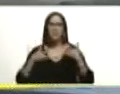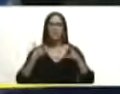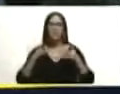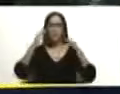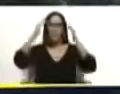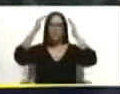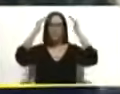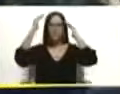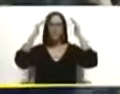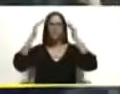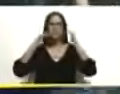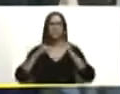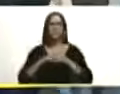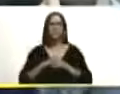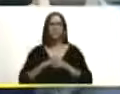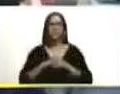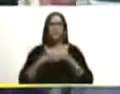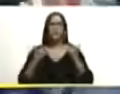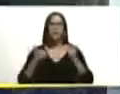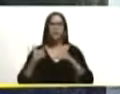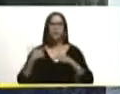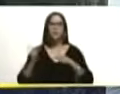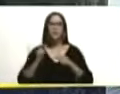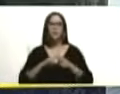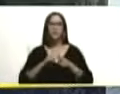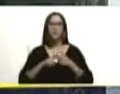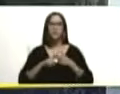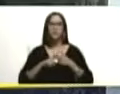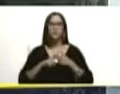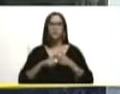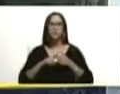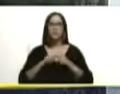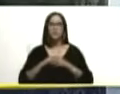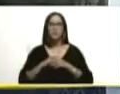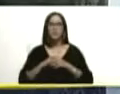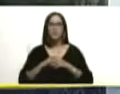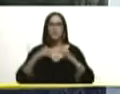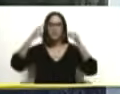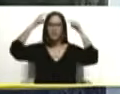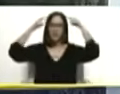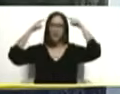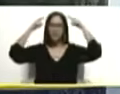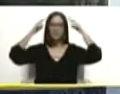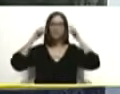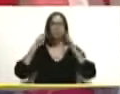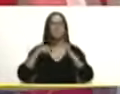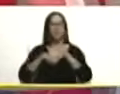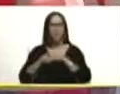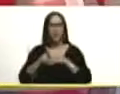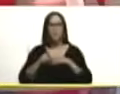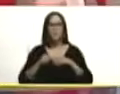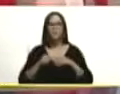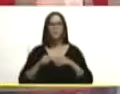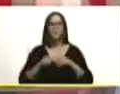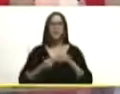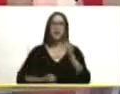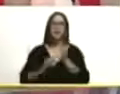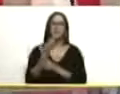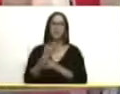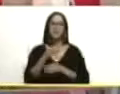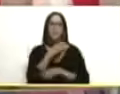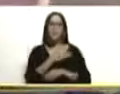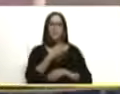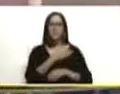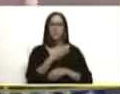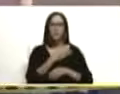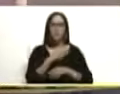los camaradas. Ahora nos vamos entonces al volvajen de Chávez y de ahí vamos al lanzamiento de la gran